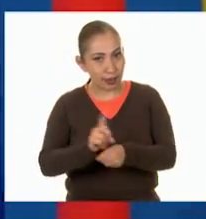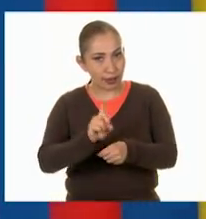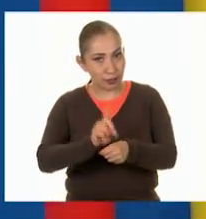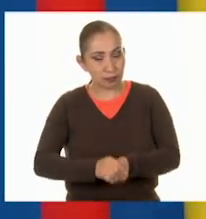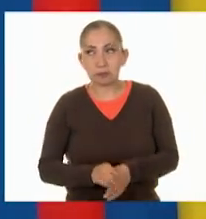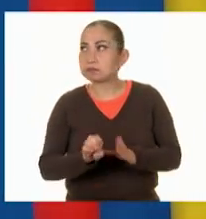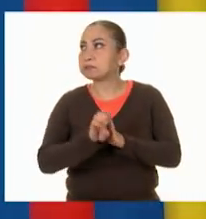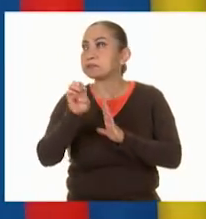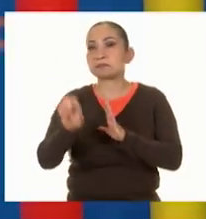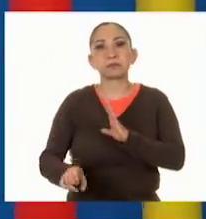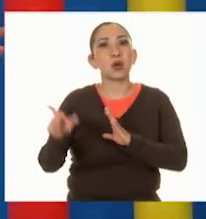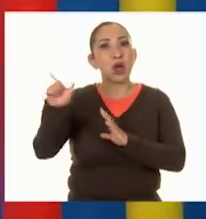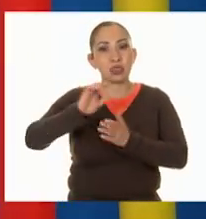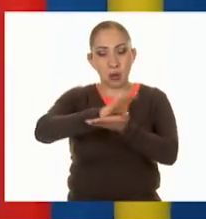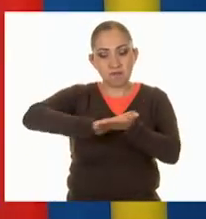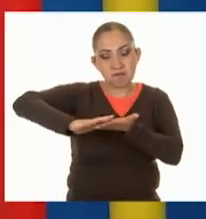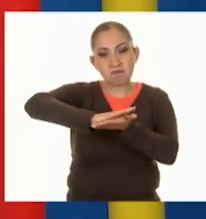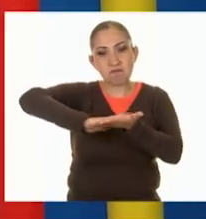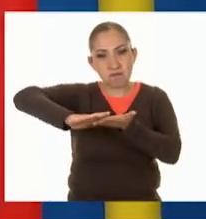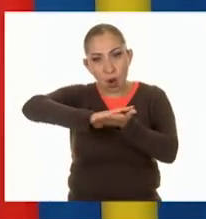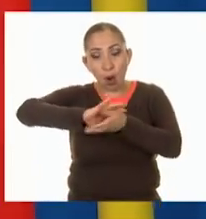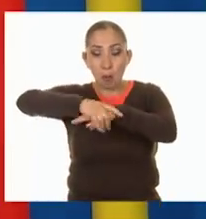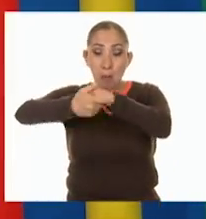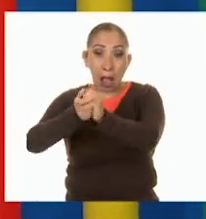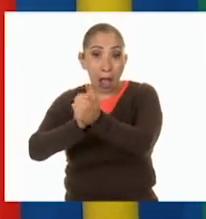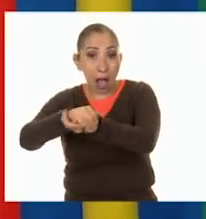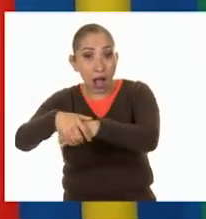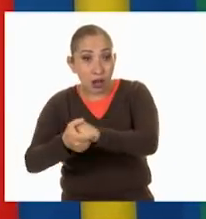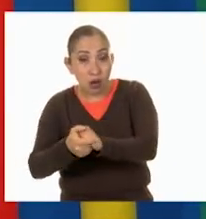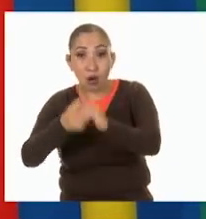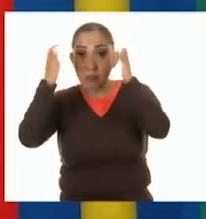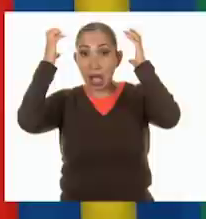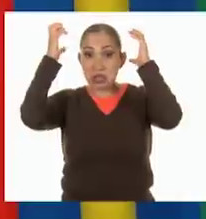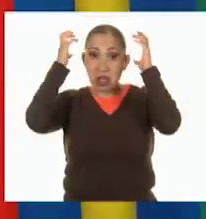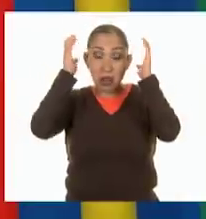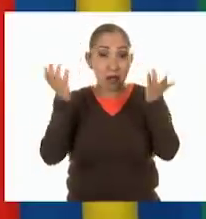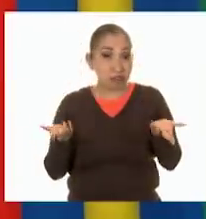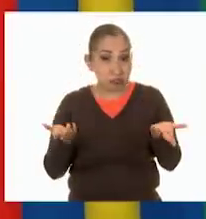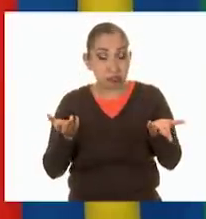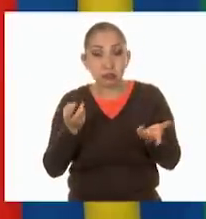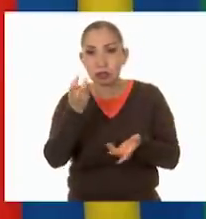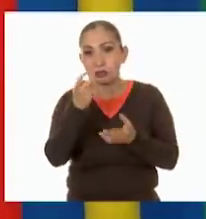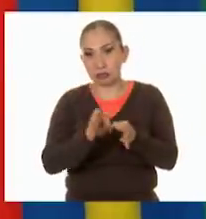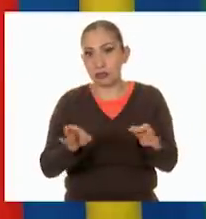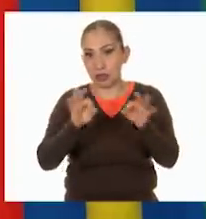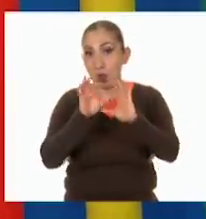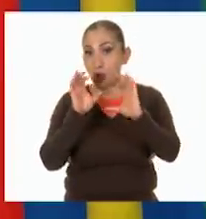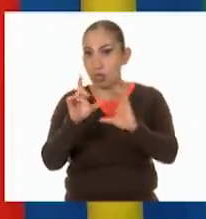diariamente. Por ejemplo, cuando lavamos los trastes, nuestras manos, nos bañamos y por eso es